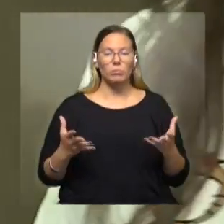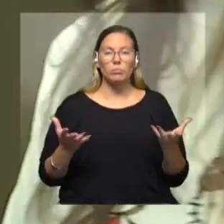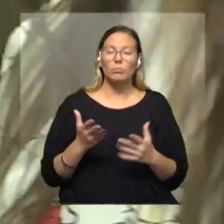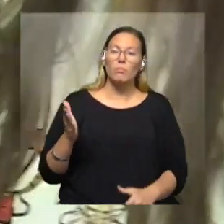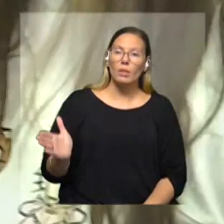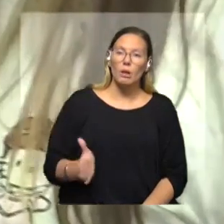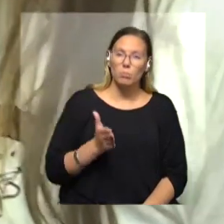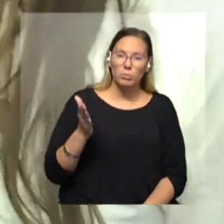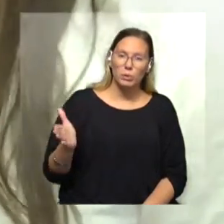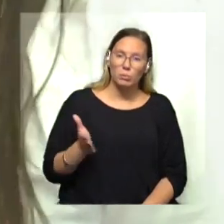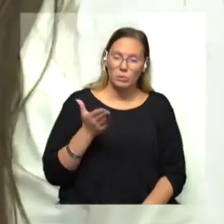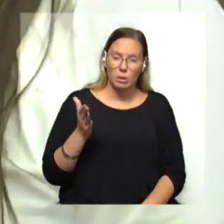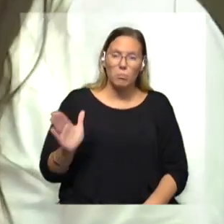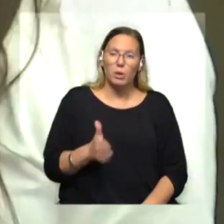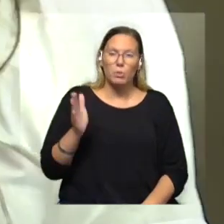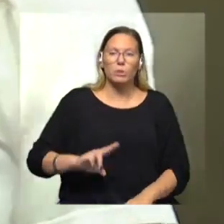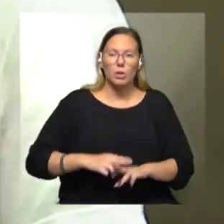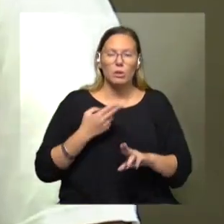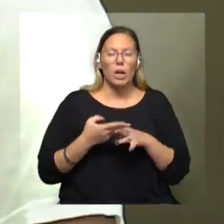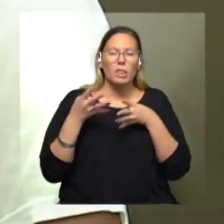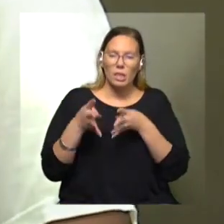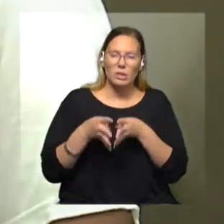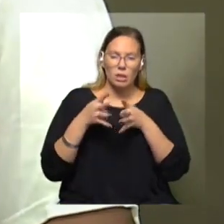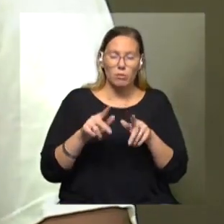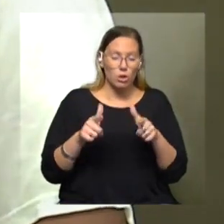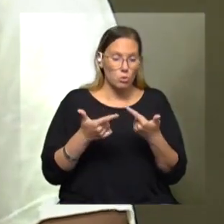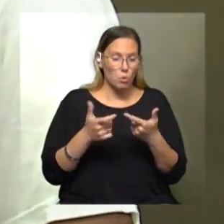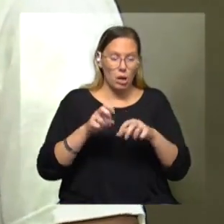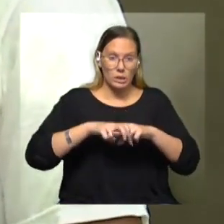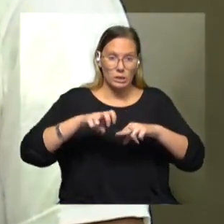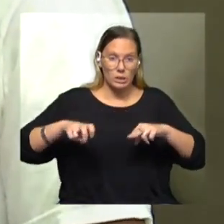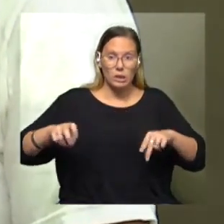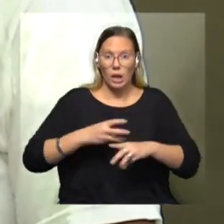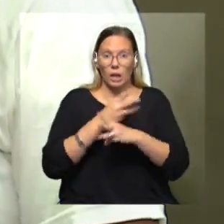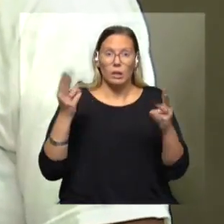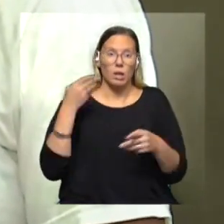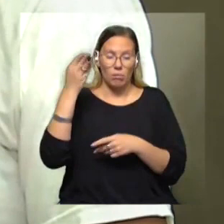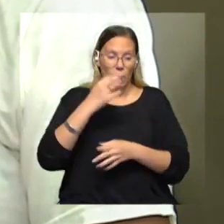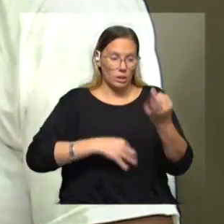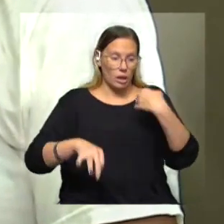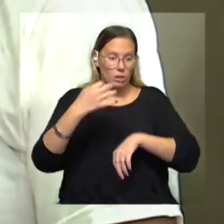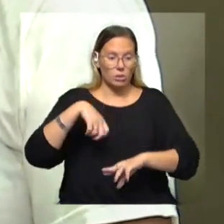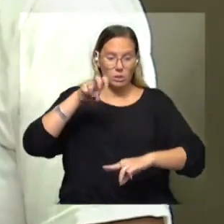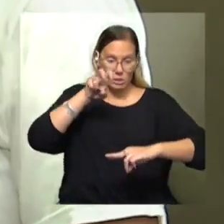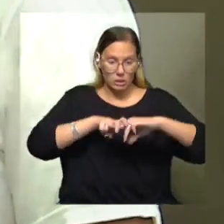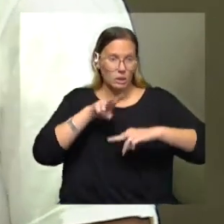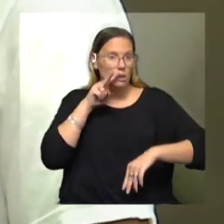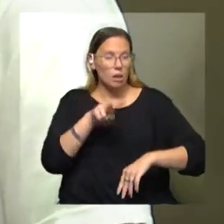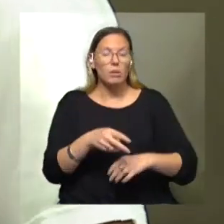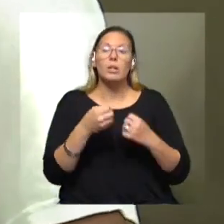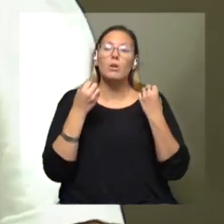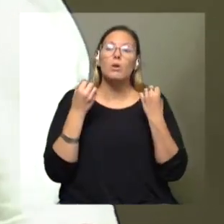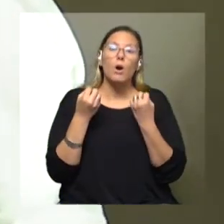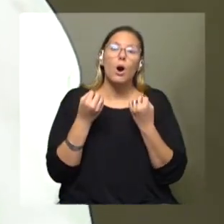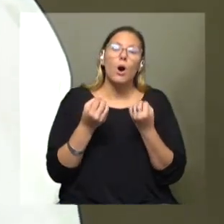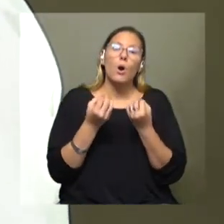producir en este redoble con el desafío ese de que no hay butacas, que la gente generalmente va al teatro y hay una butaca? ¿Cómo es esa